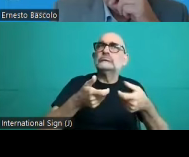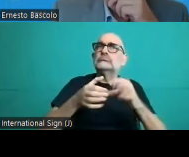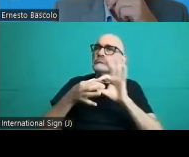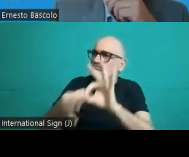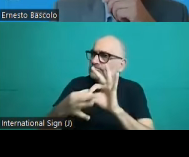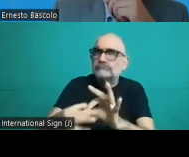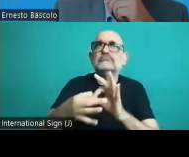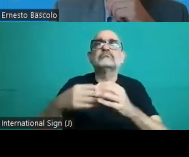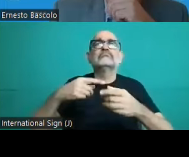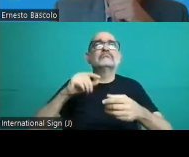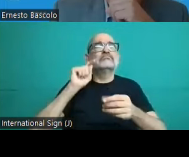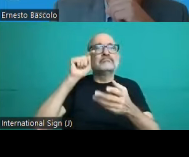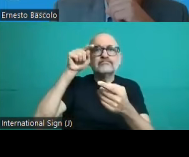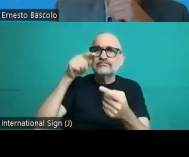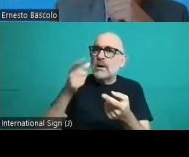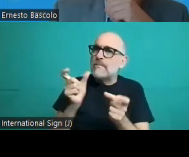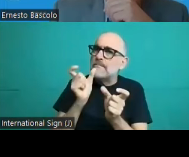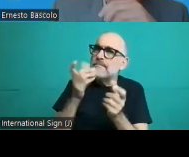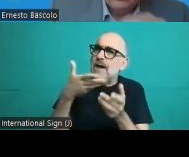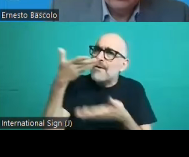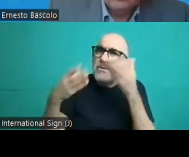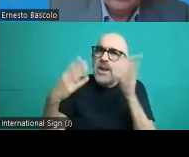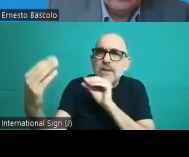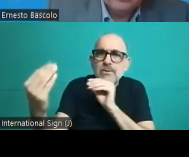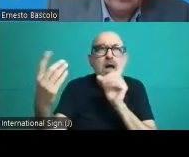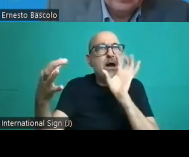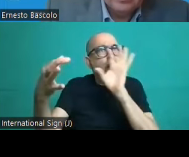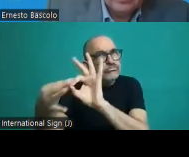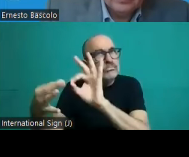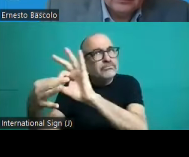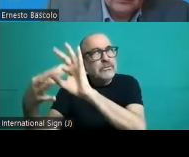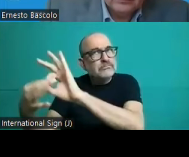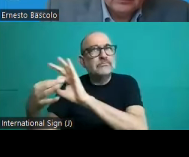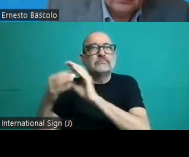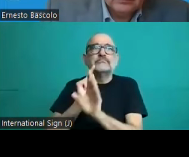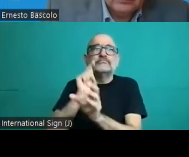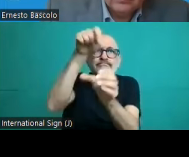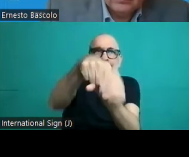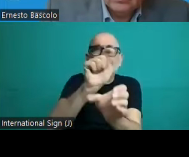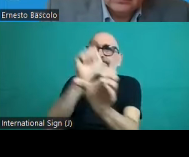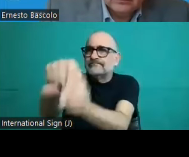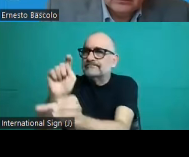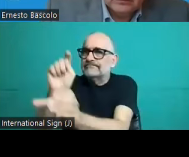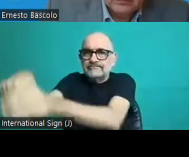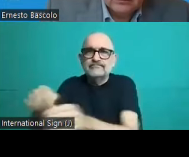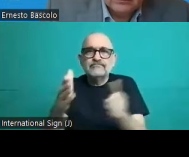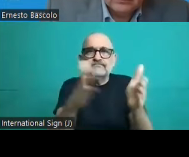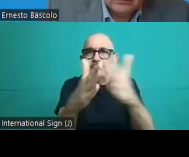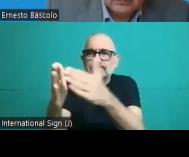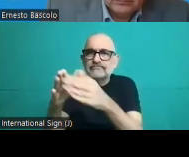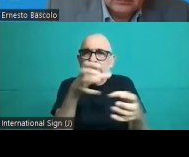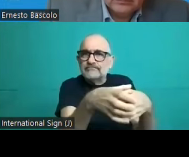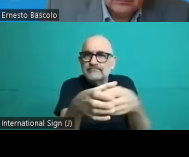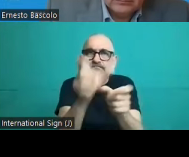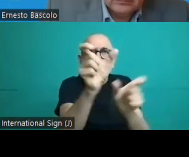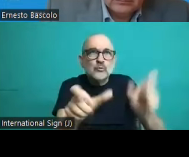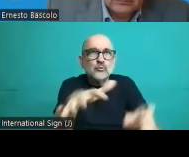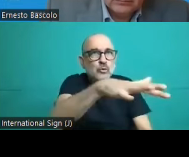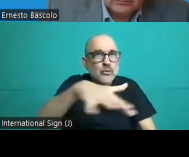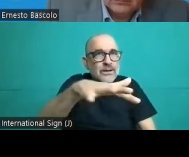donde incluimos 20% de las personas son líderes comunitarios que nos indican cuáles son estos temas